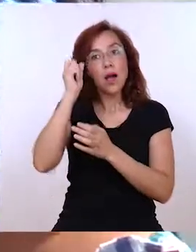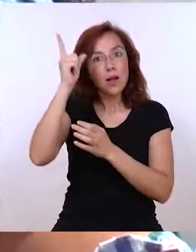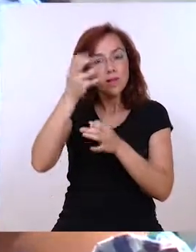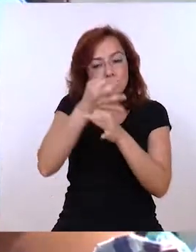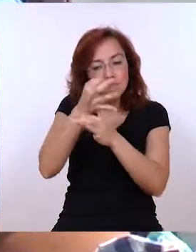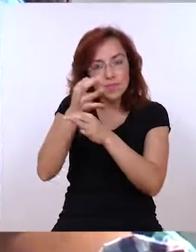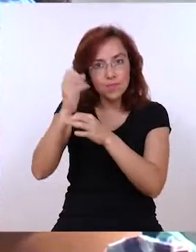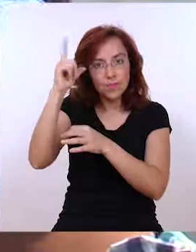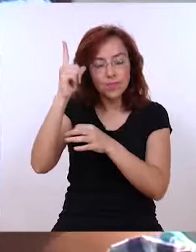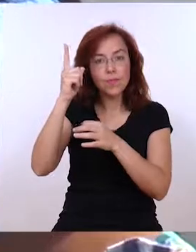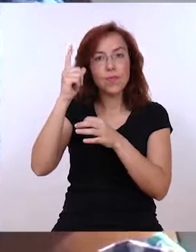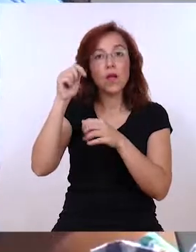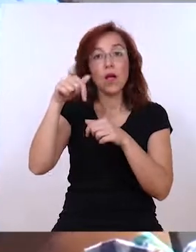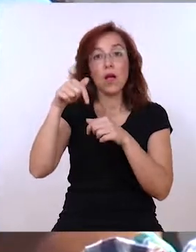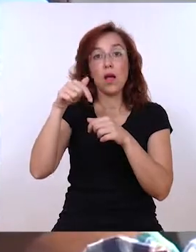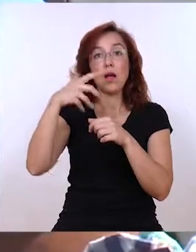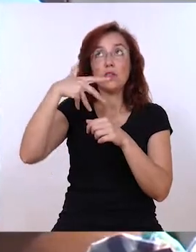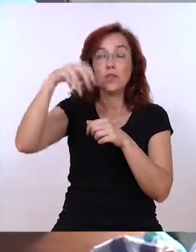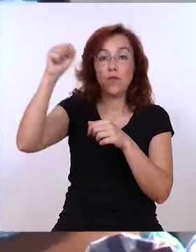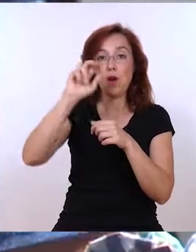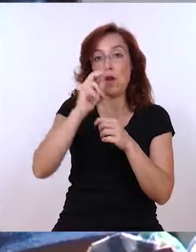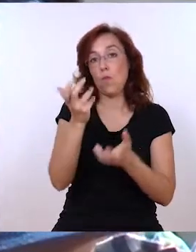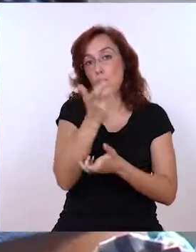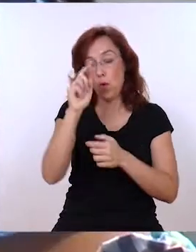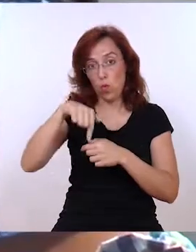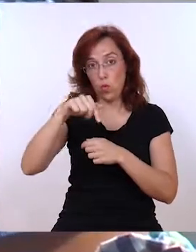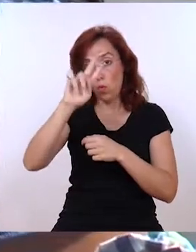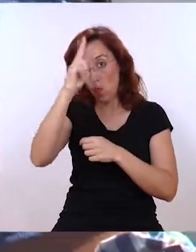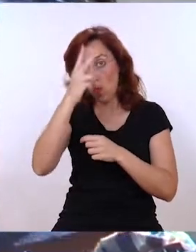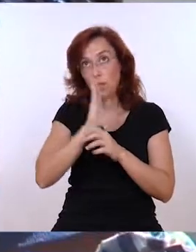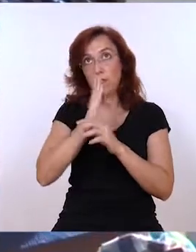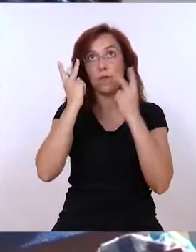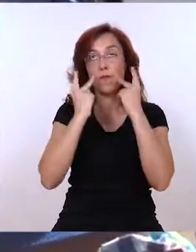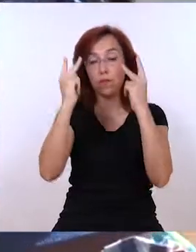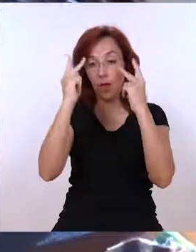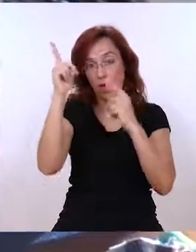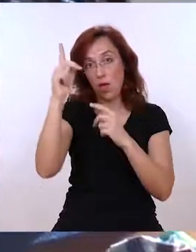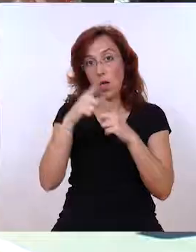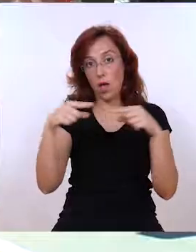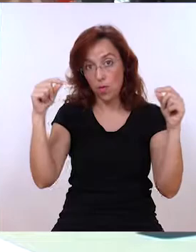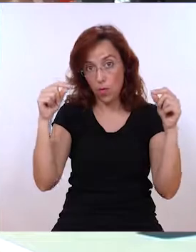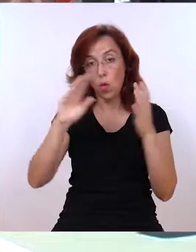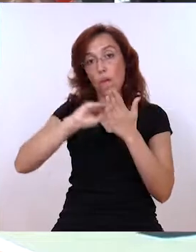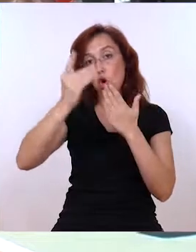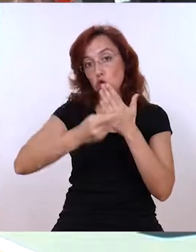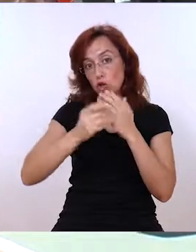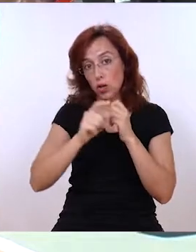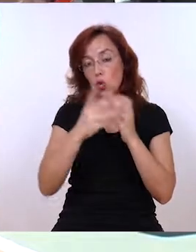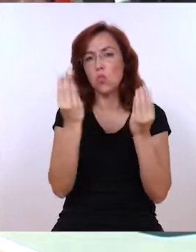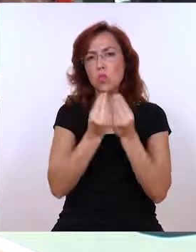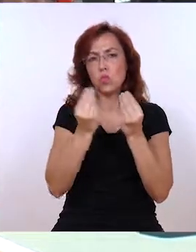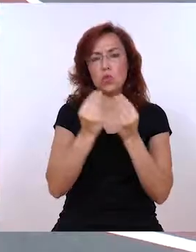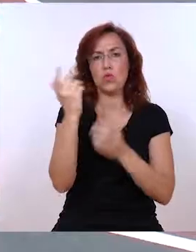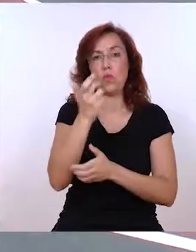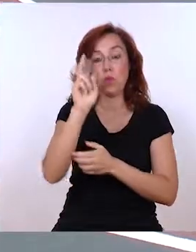es la capacitación de bomberos de Uruguay en Japón a través del proyecto de JICA. Hay muchos